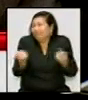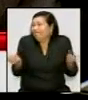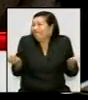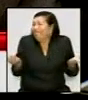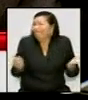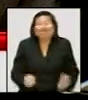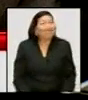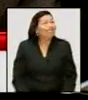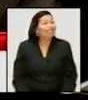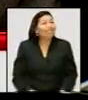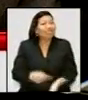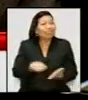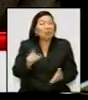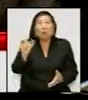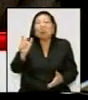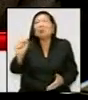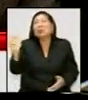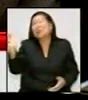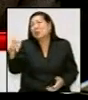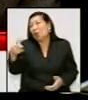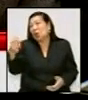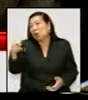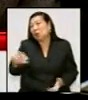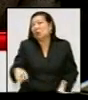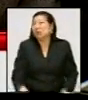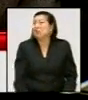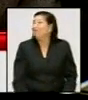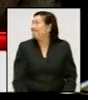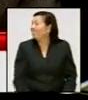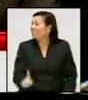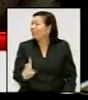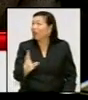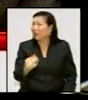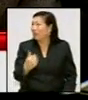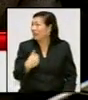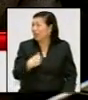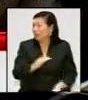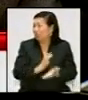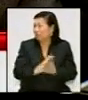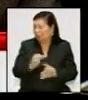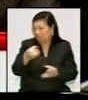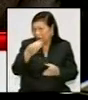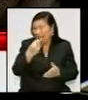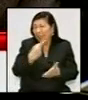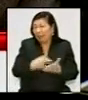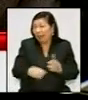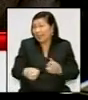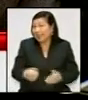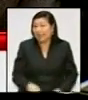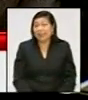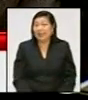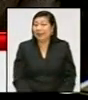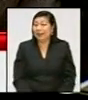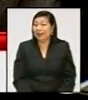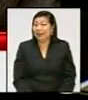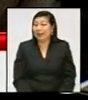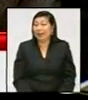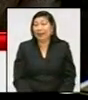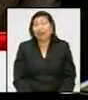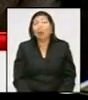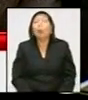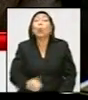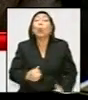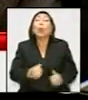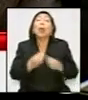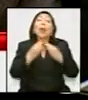y que envíen a funcionarios de rango intermedio, que no van a tener ninguna capacidad de decisión. Entonces, ¿cuál es